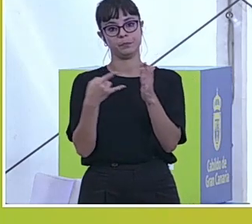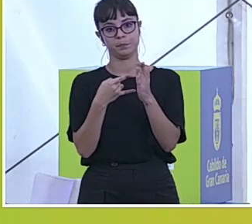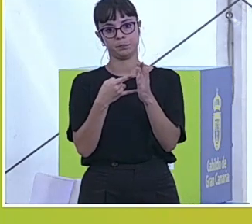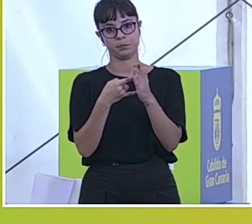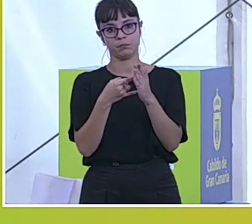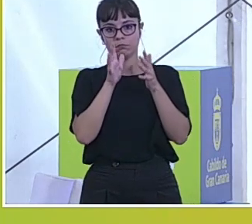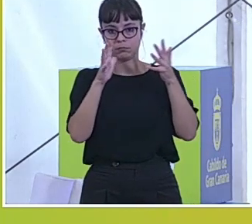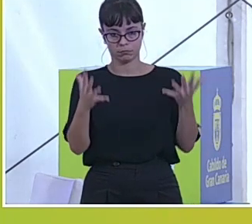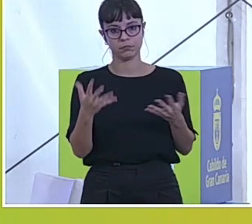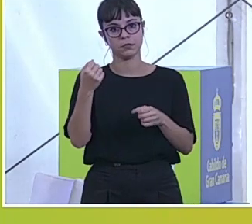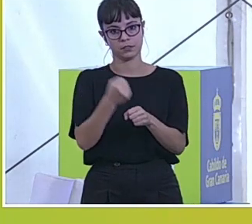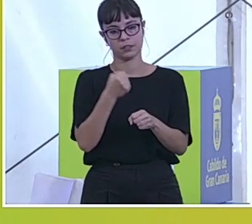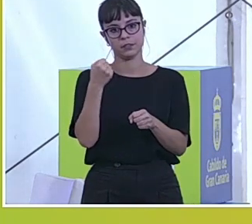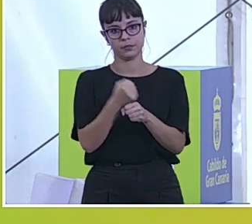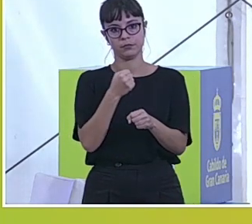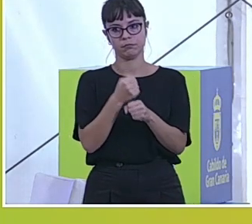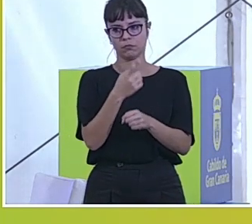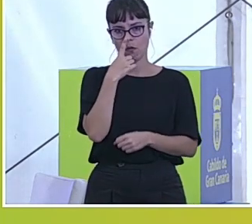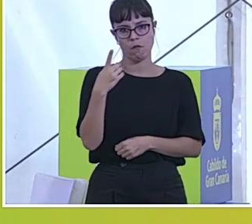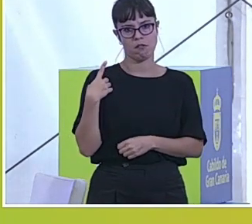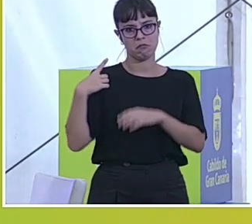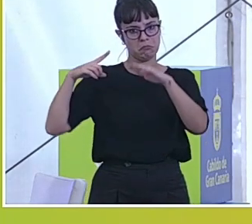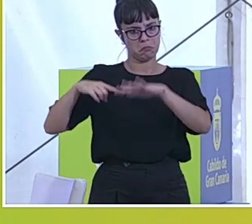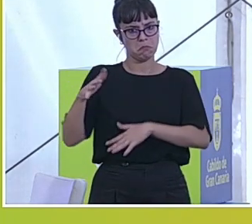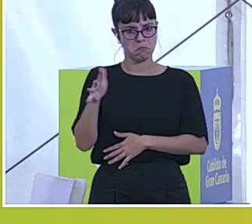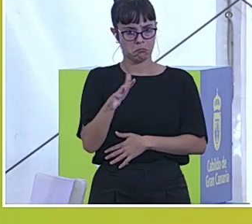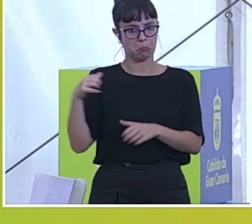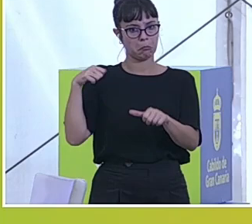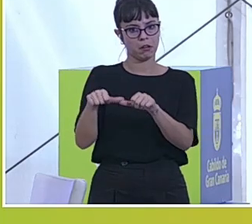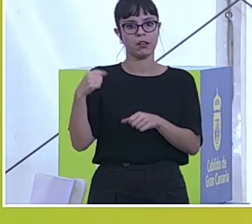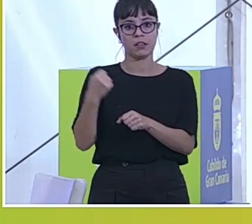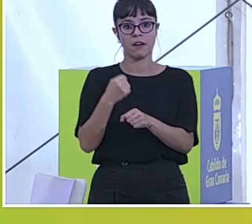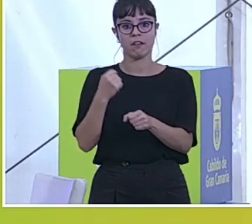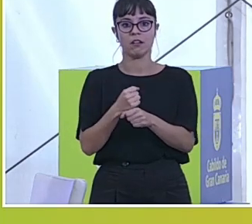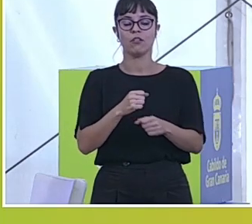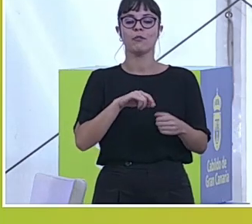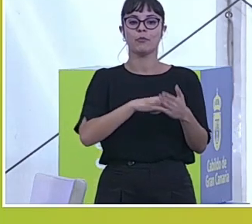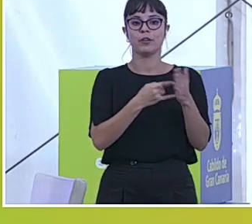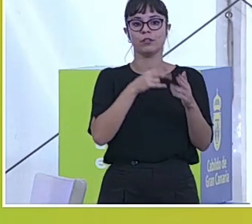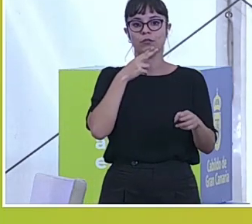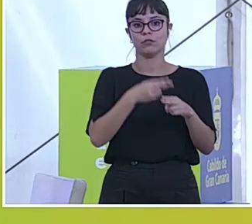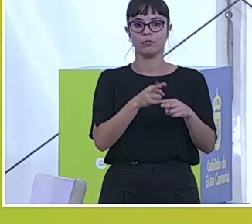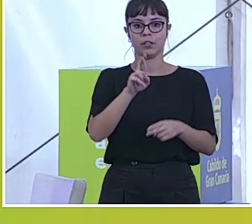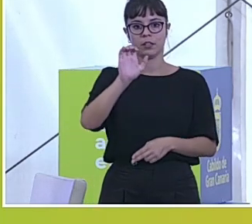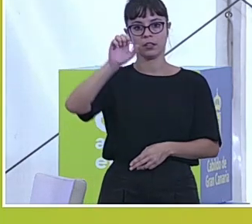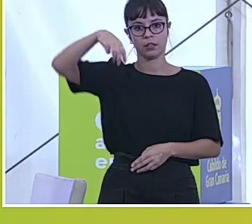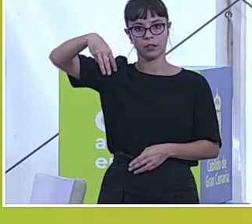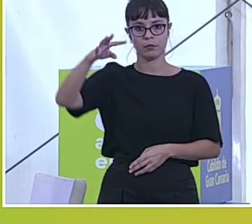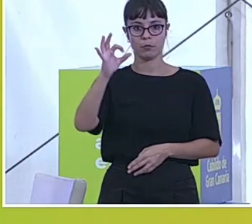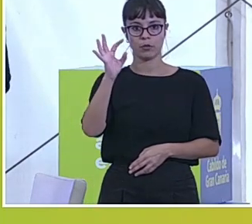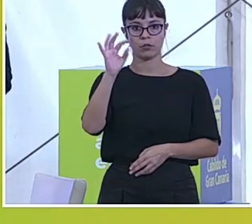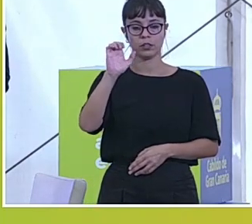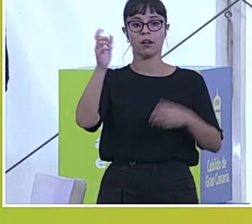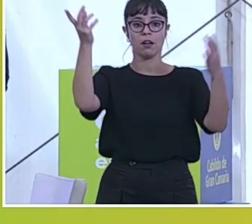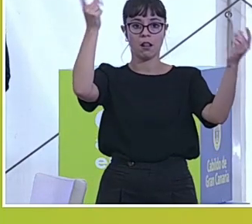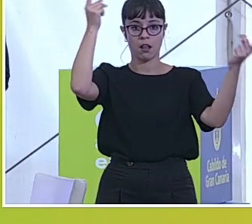trabajando y llevamos ya 1 año y medio o así, ¿no? Es el proyecto Remote. El proyecto Remote está en la aldea de San Nicolás. Como saben,